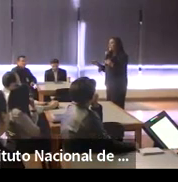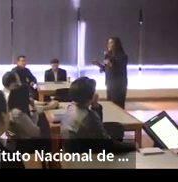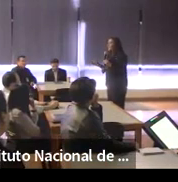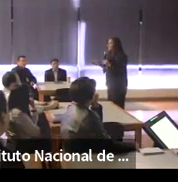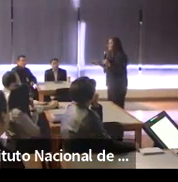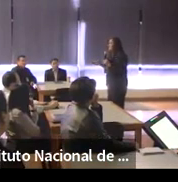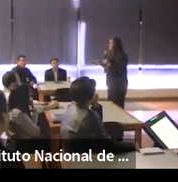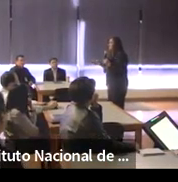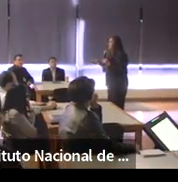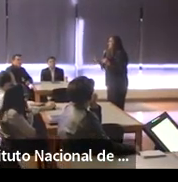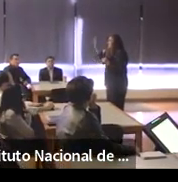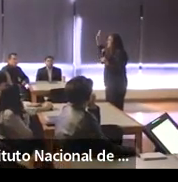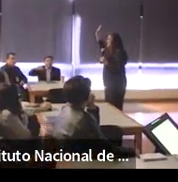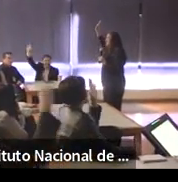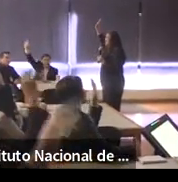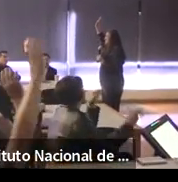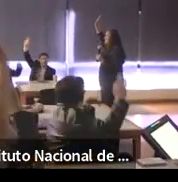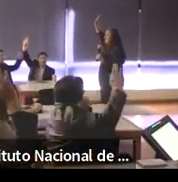Levanta la mano